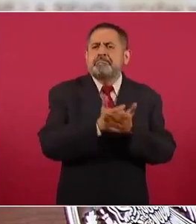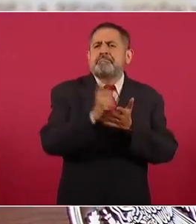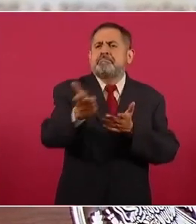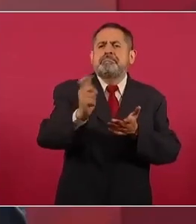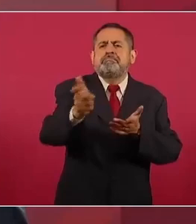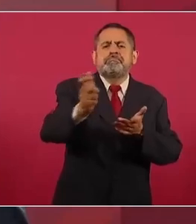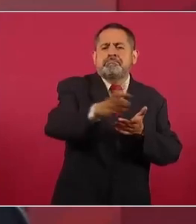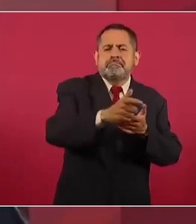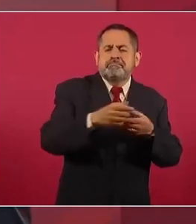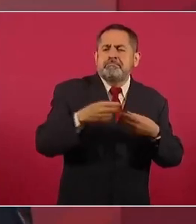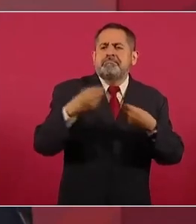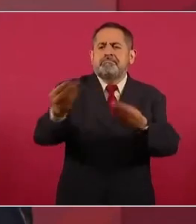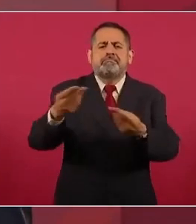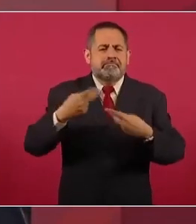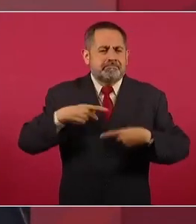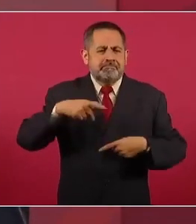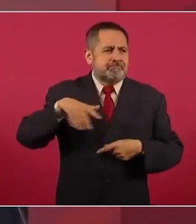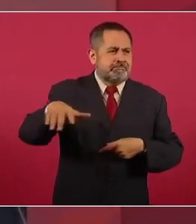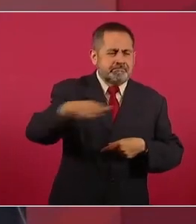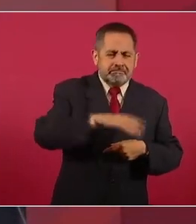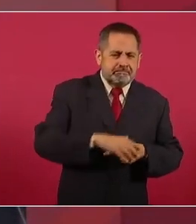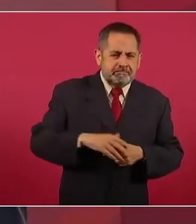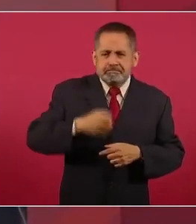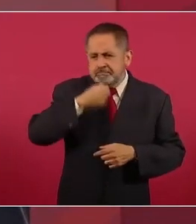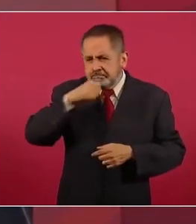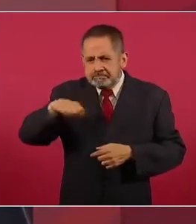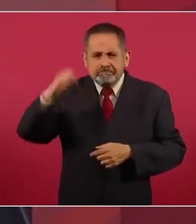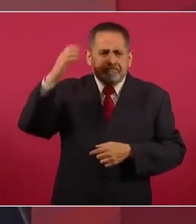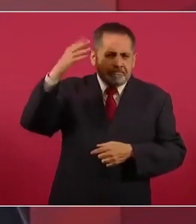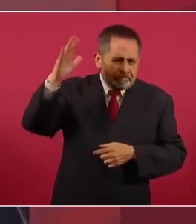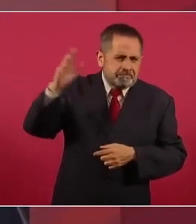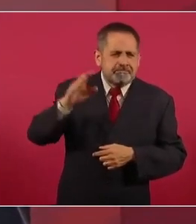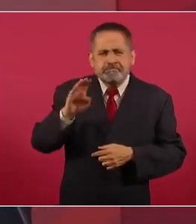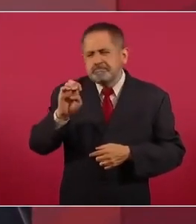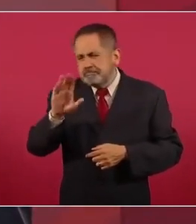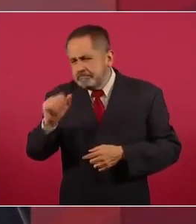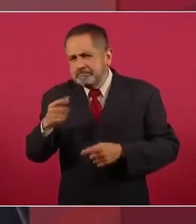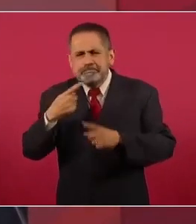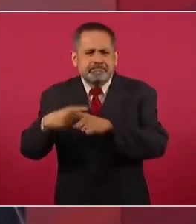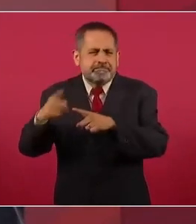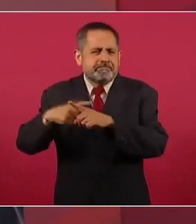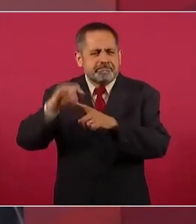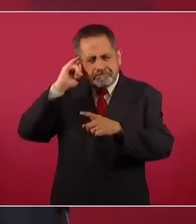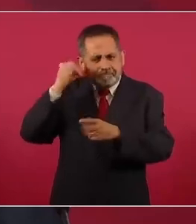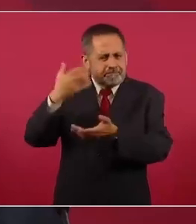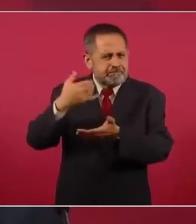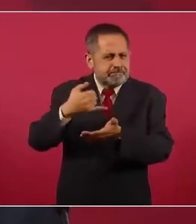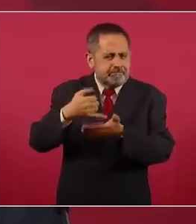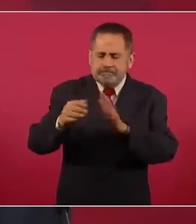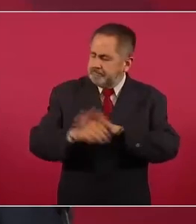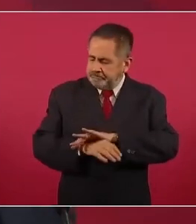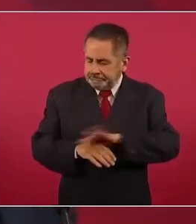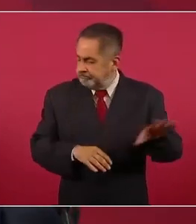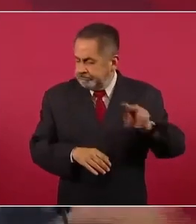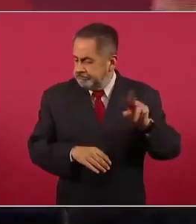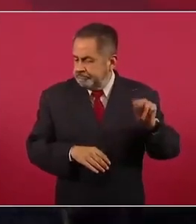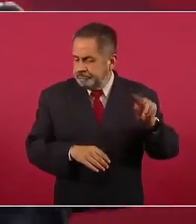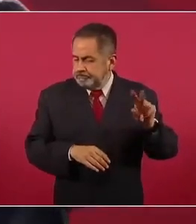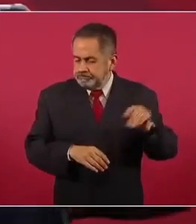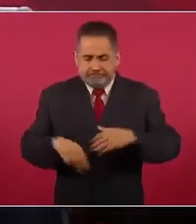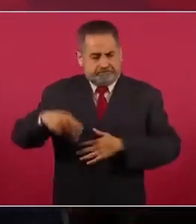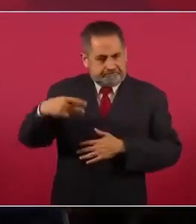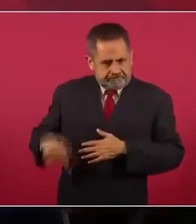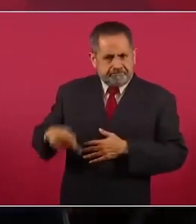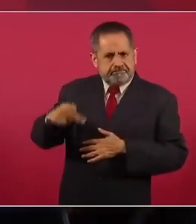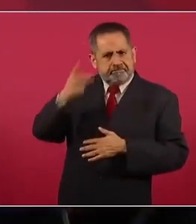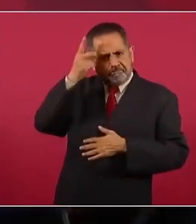recursos a los adultos mayores, a los becarios o a los campesinos. No, queremos